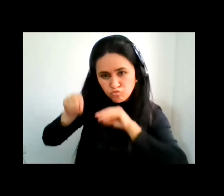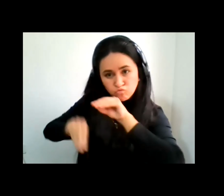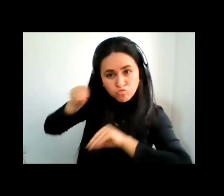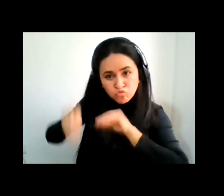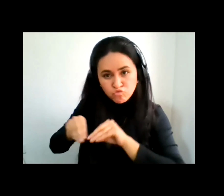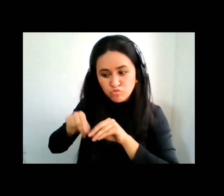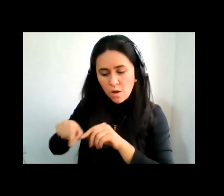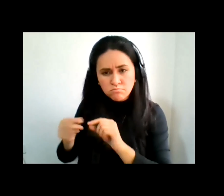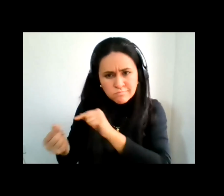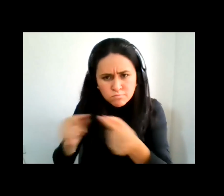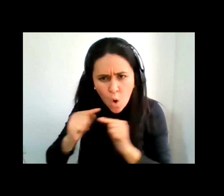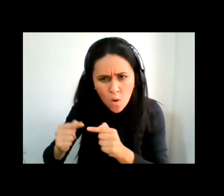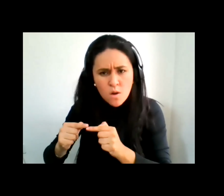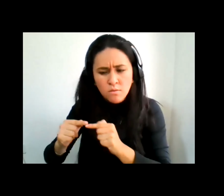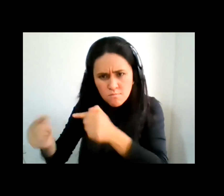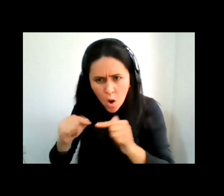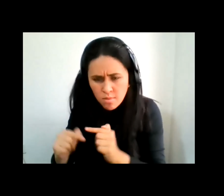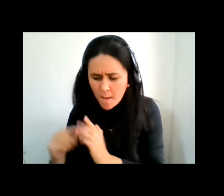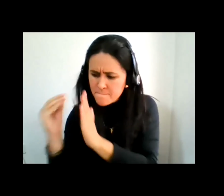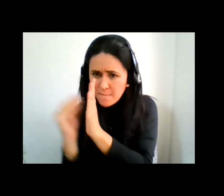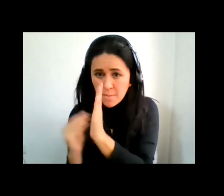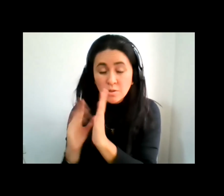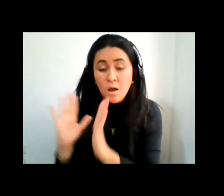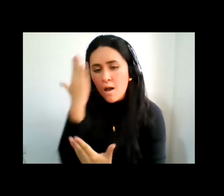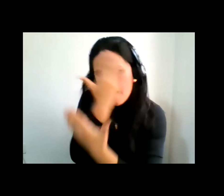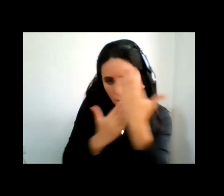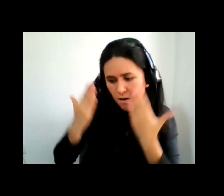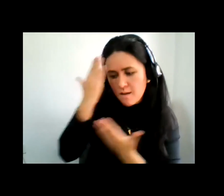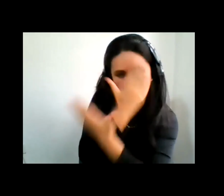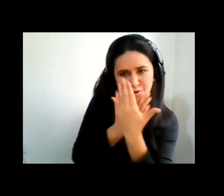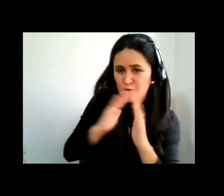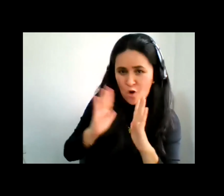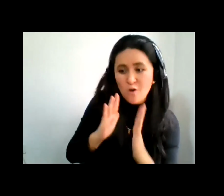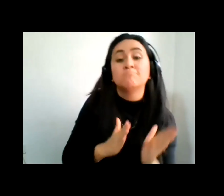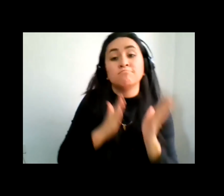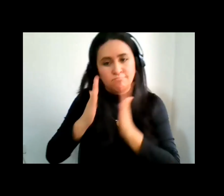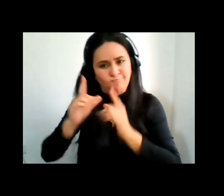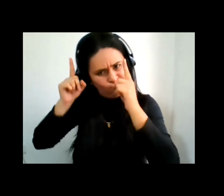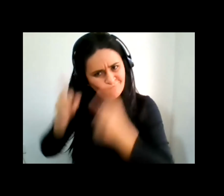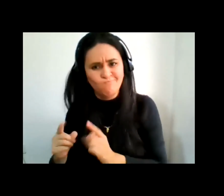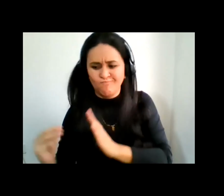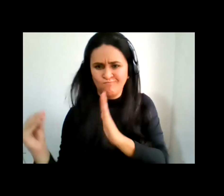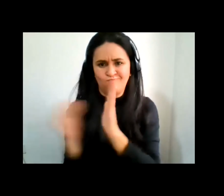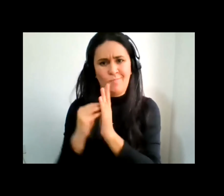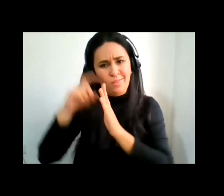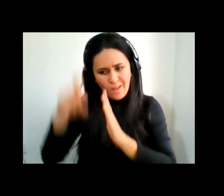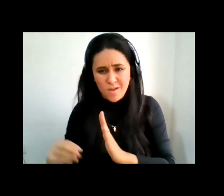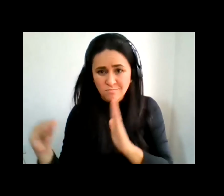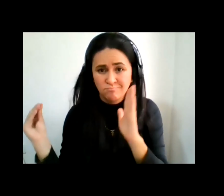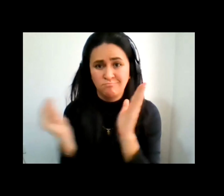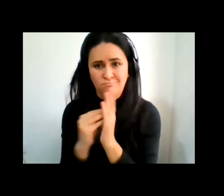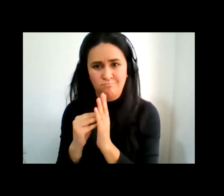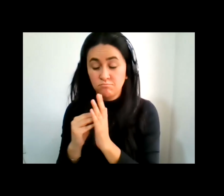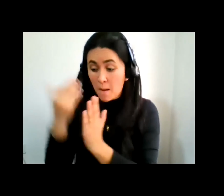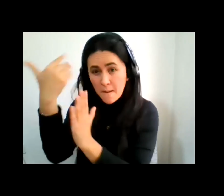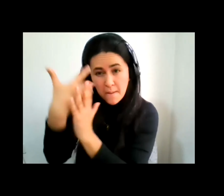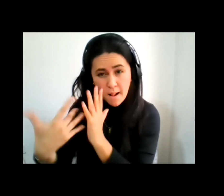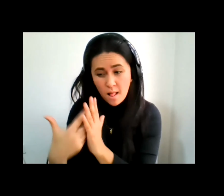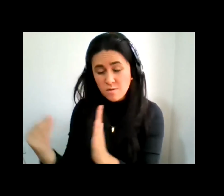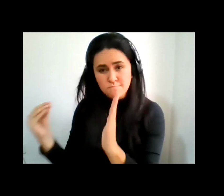políticas, ¿no? No solamente como una etapa de evaluación previa, sino como un elemento que debe atravesar las